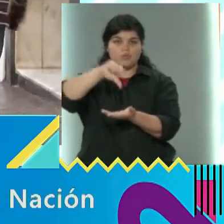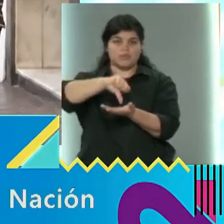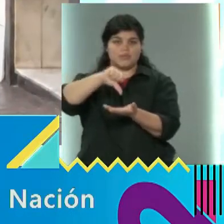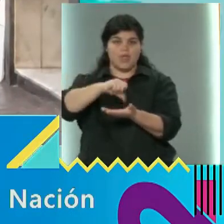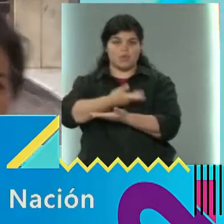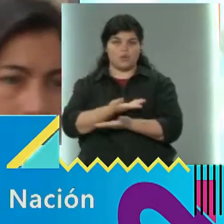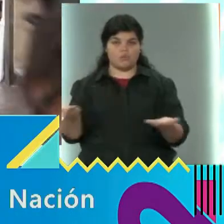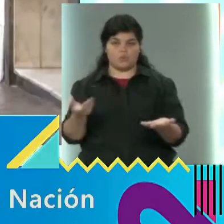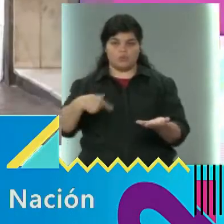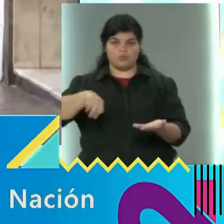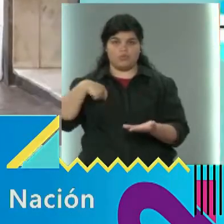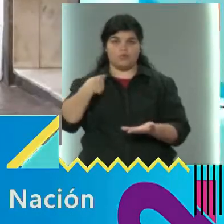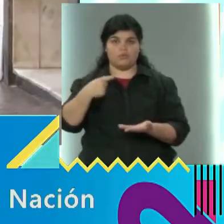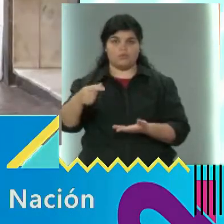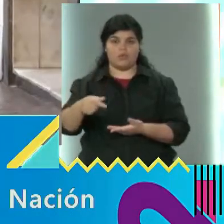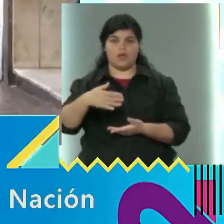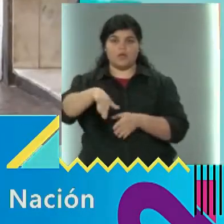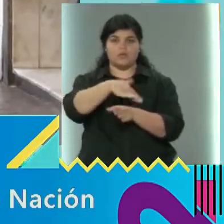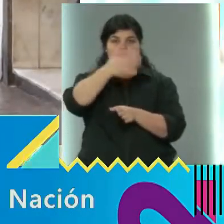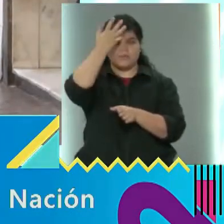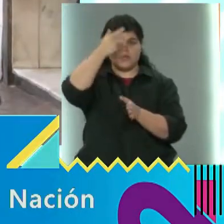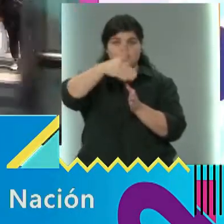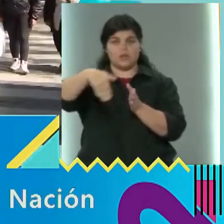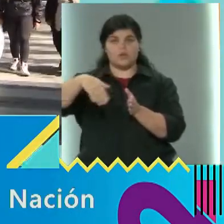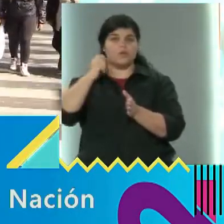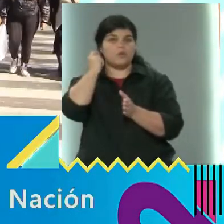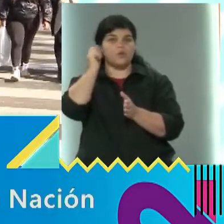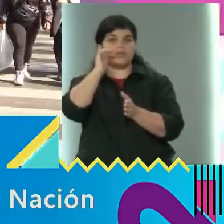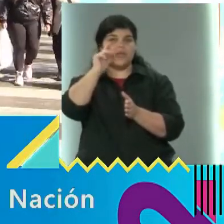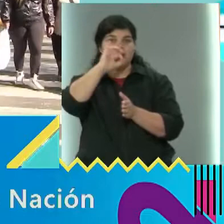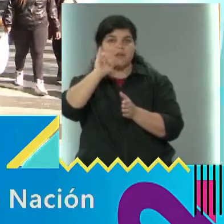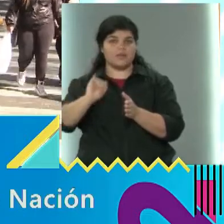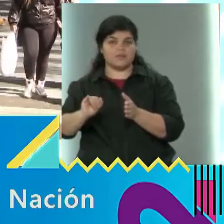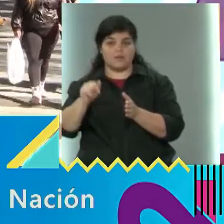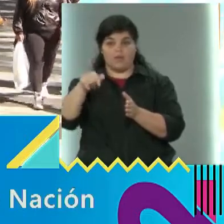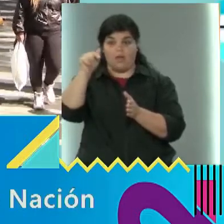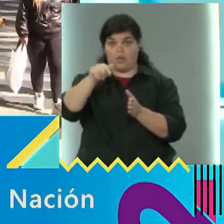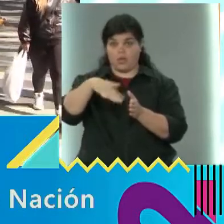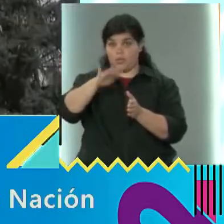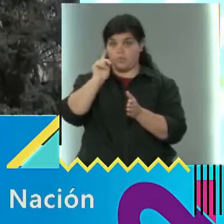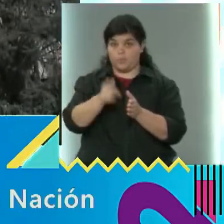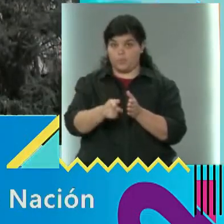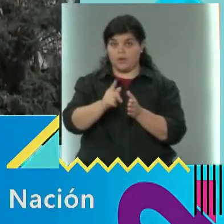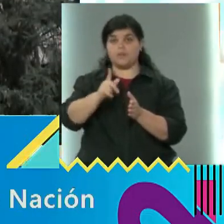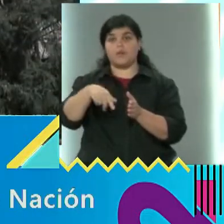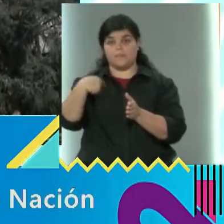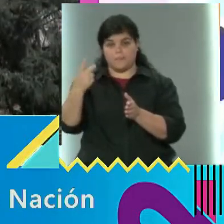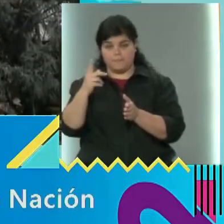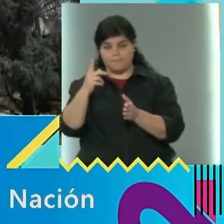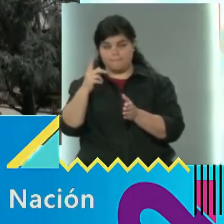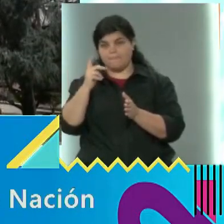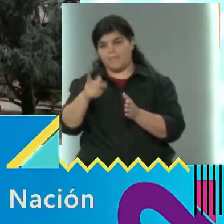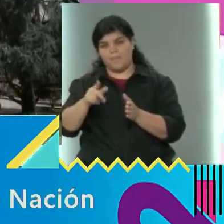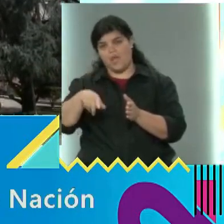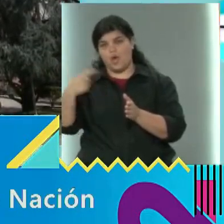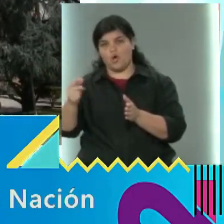firmamos créditos. Estamos en Avenida San Martín y Gutiérrez, firmamos créditos de esa sucursal y a su vez entregamos créditos para